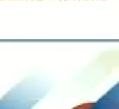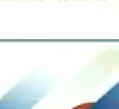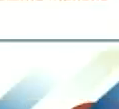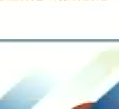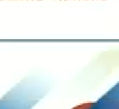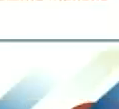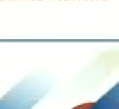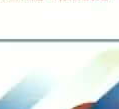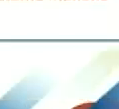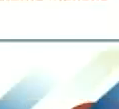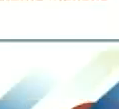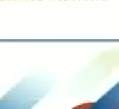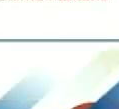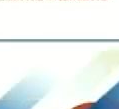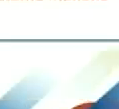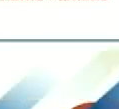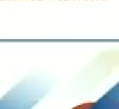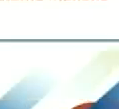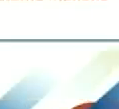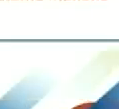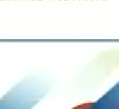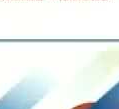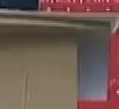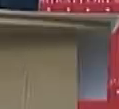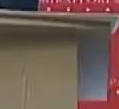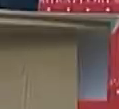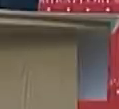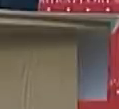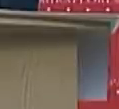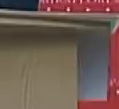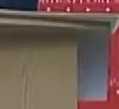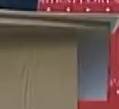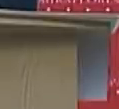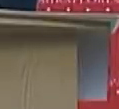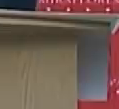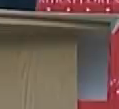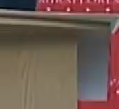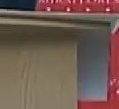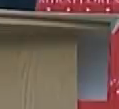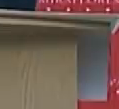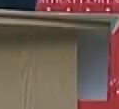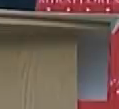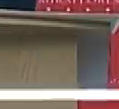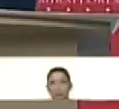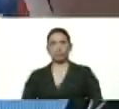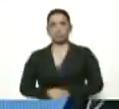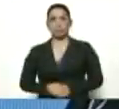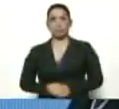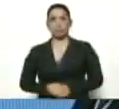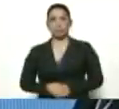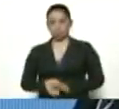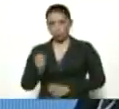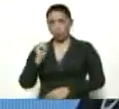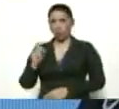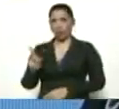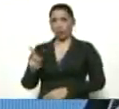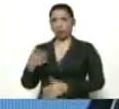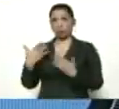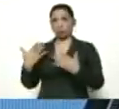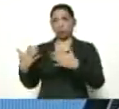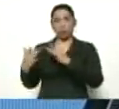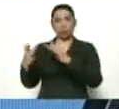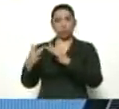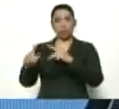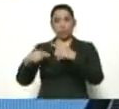10 de mayo ok tan pronto como pueda que contacto